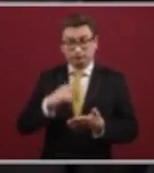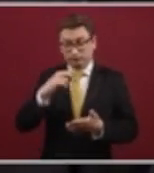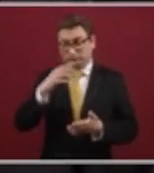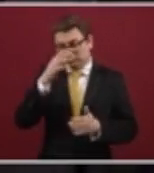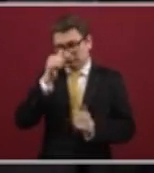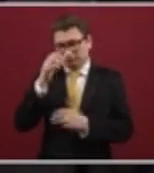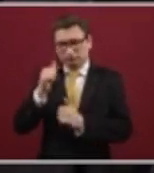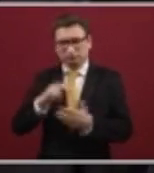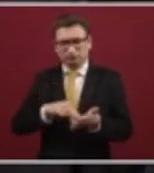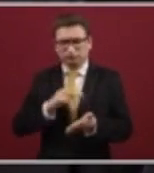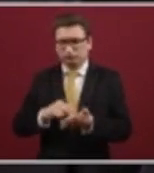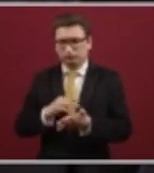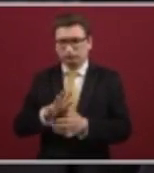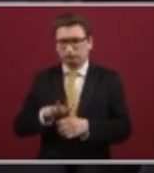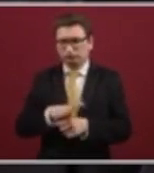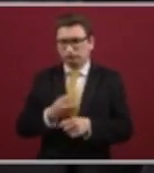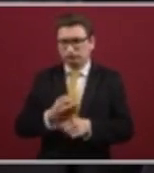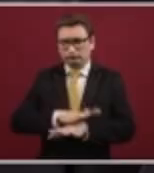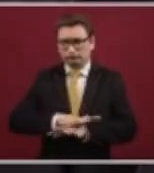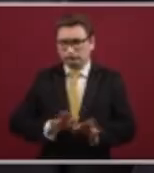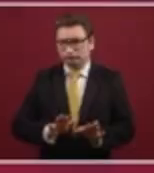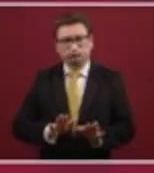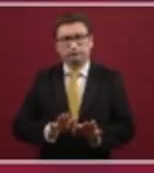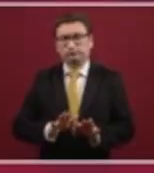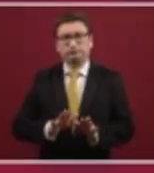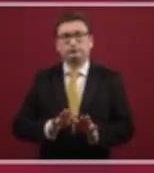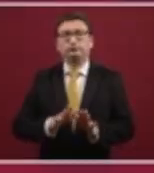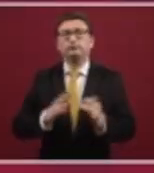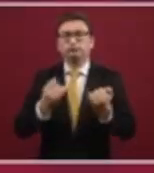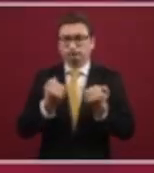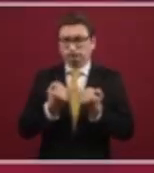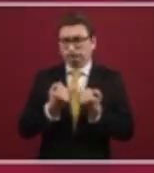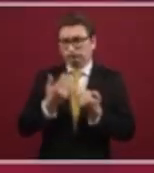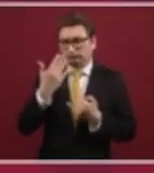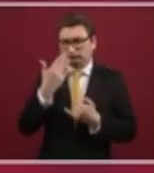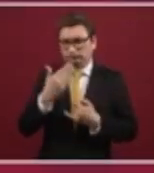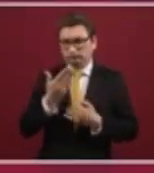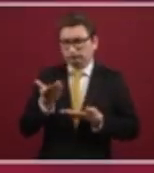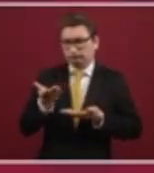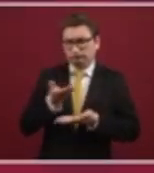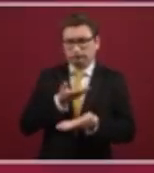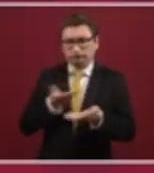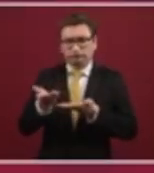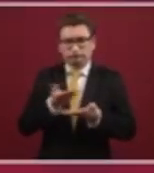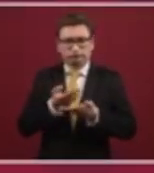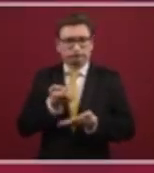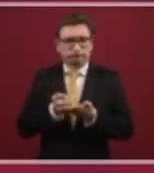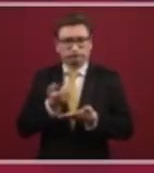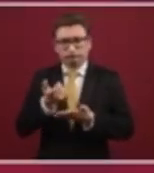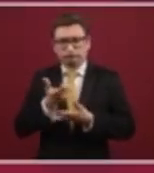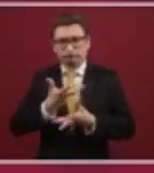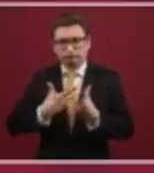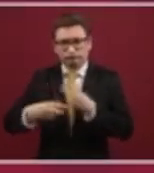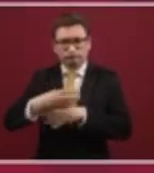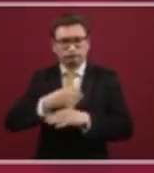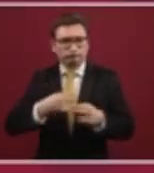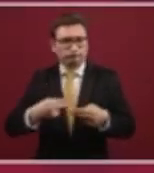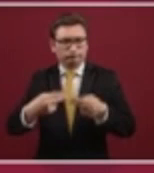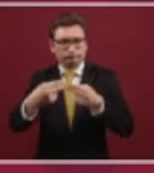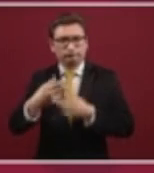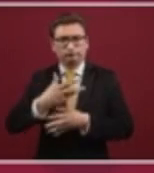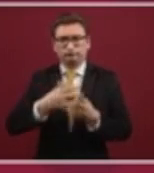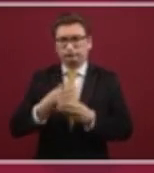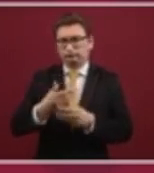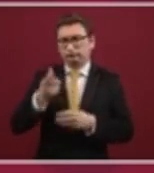no solo es el intercambio económico, comercial con